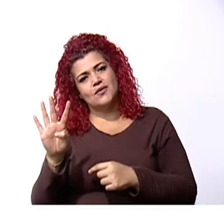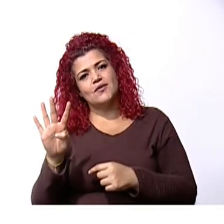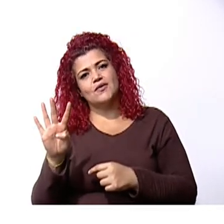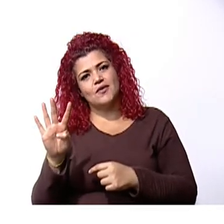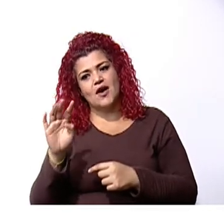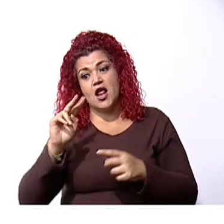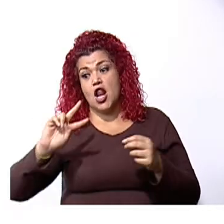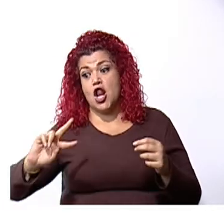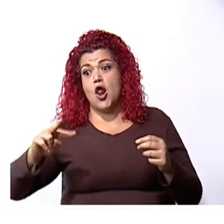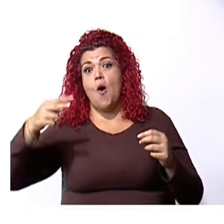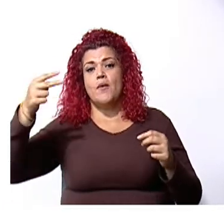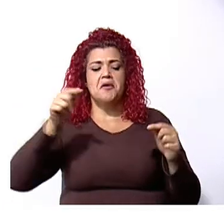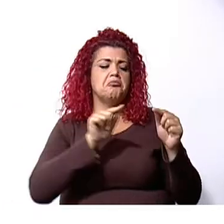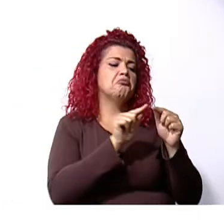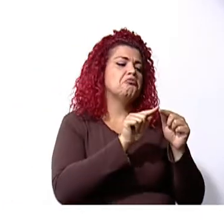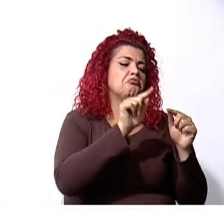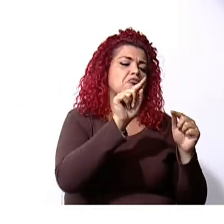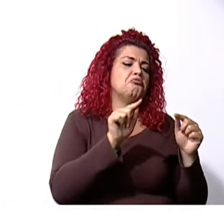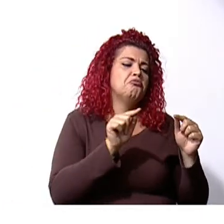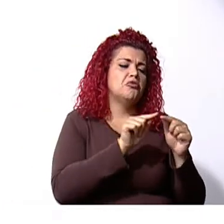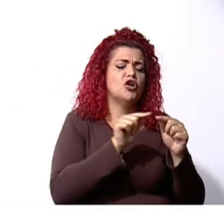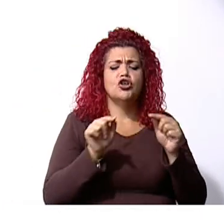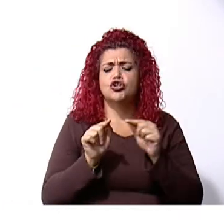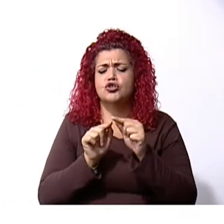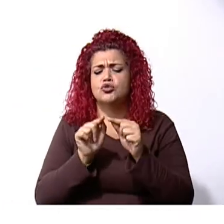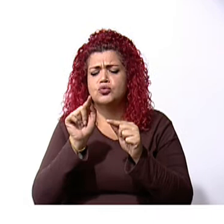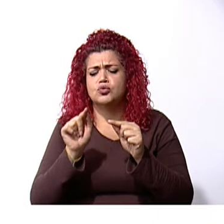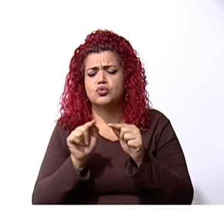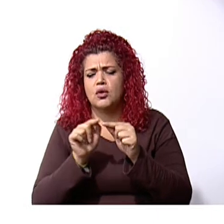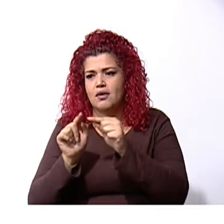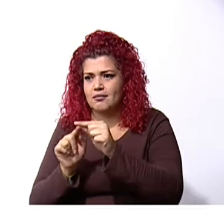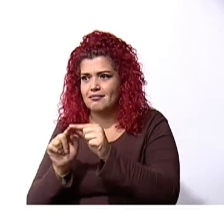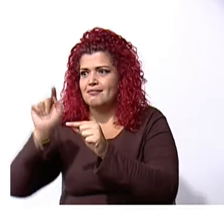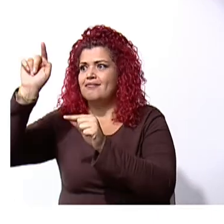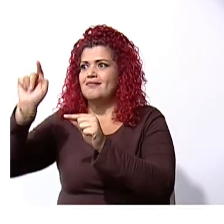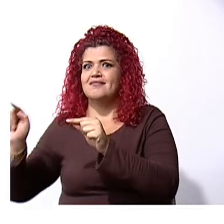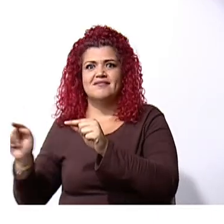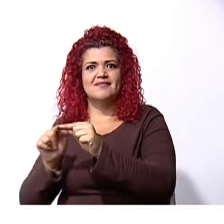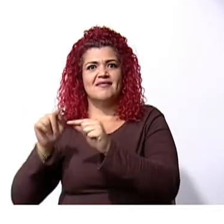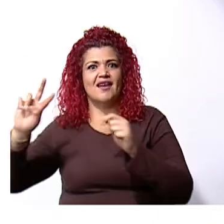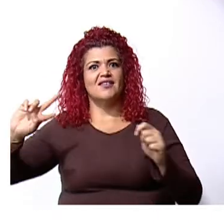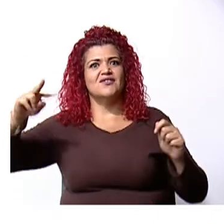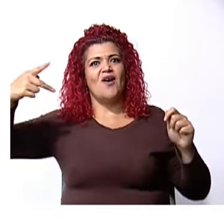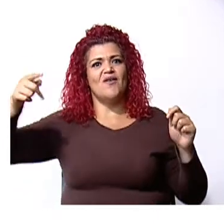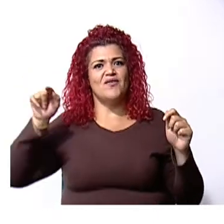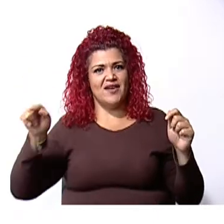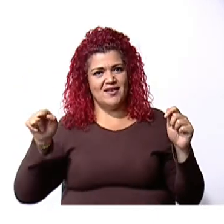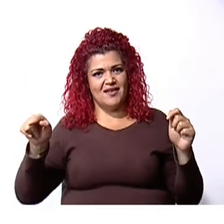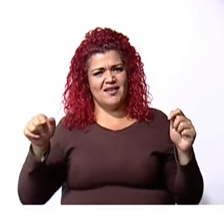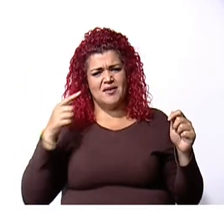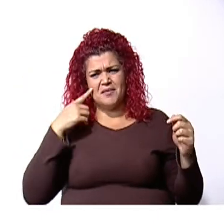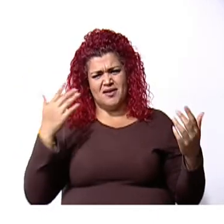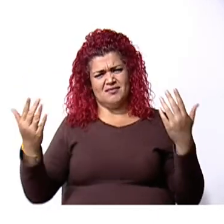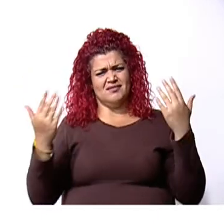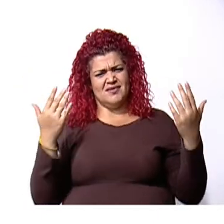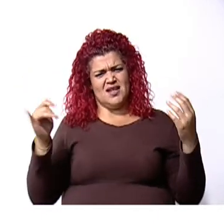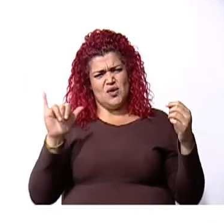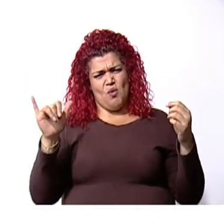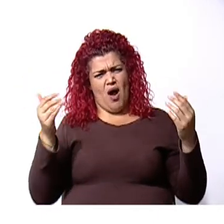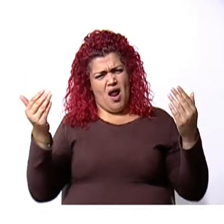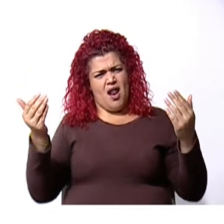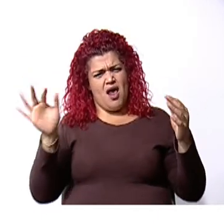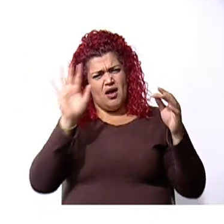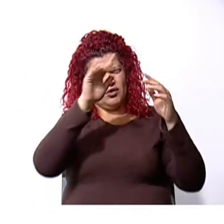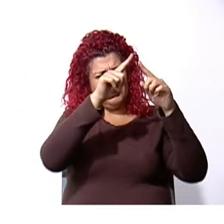el doble, ¿verdad? Observen bien eso. ¿Esa misma relación se da entre los perímetros?